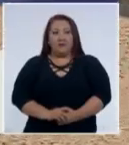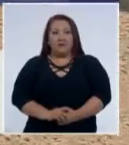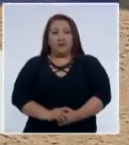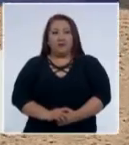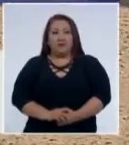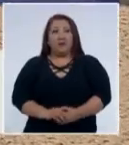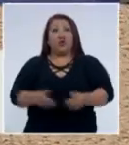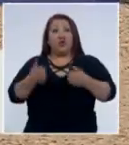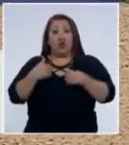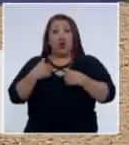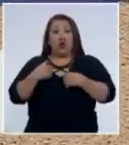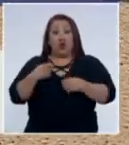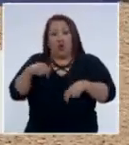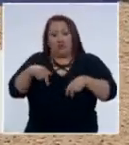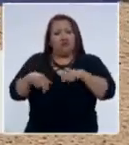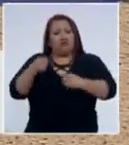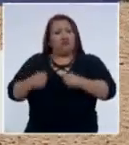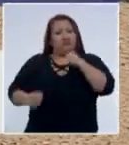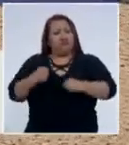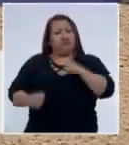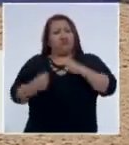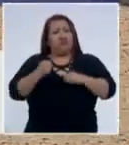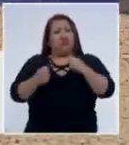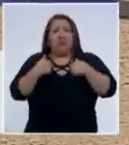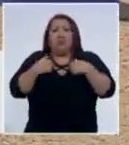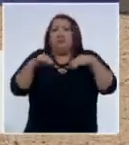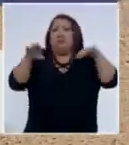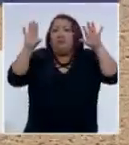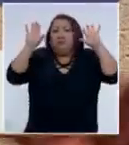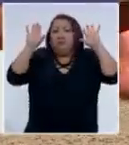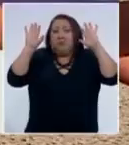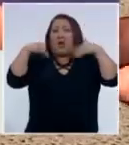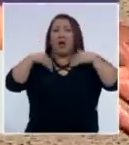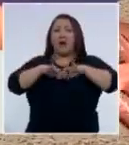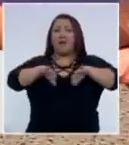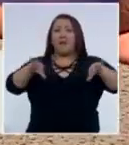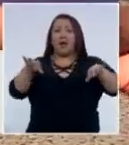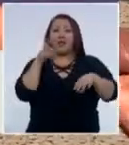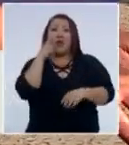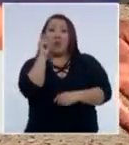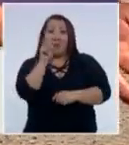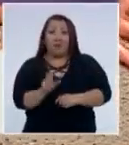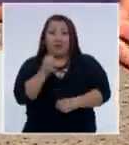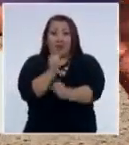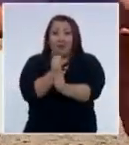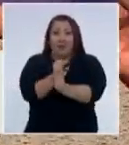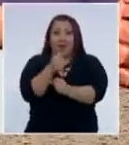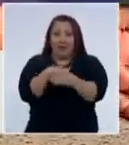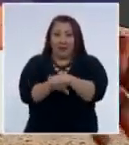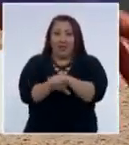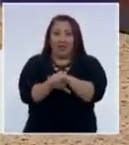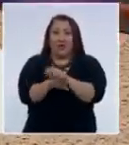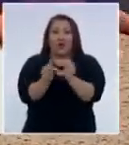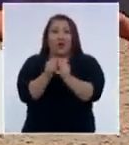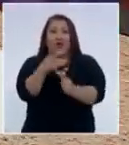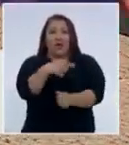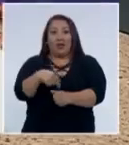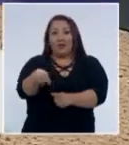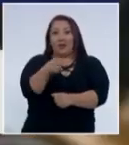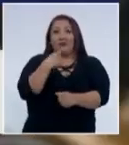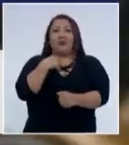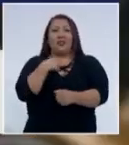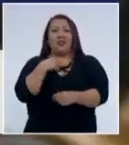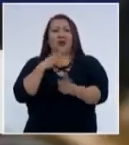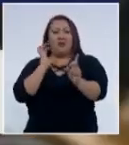Ellos corren a los ambulantes de aquí, ¿verdad? Pero nosotros no tenemos nada que ver con ellos, pues. Y hubo uno de los que trabajan ahí con ellos, vino y